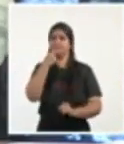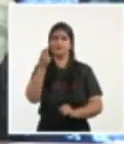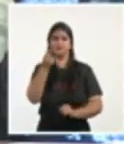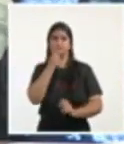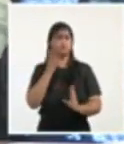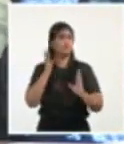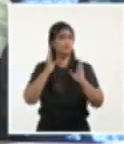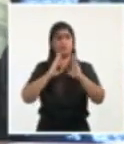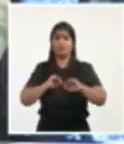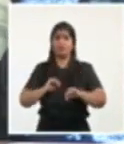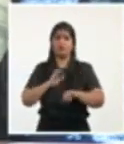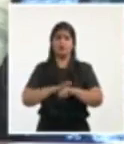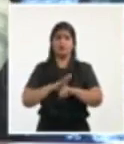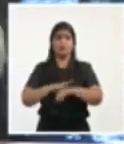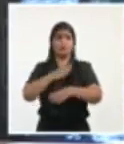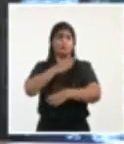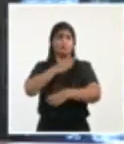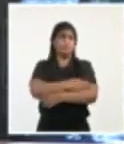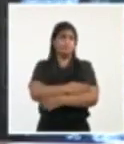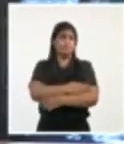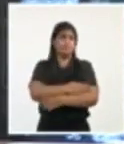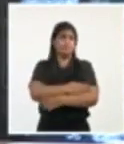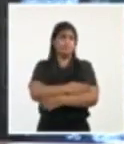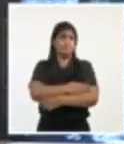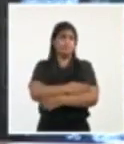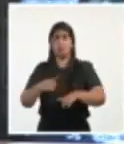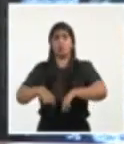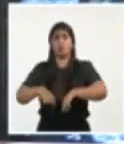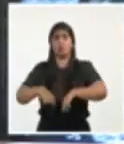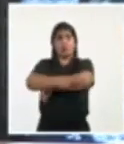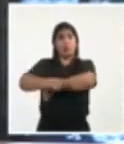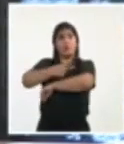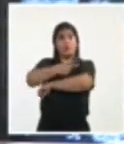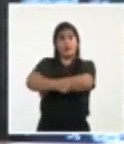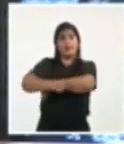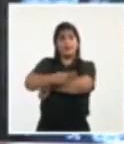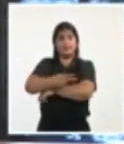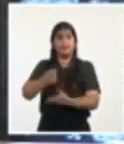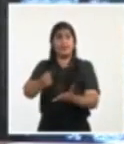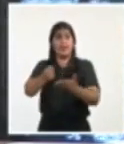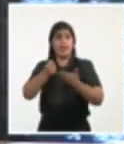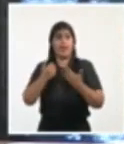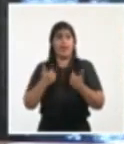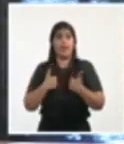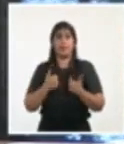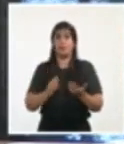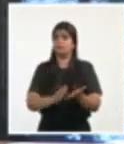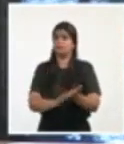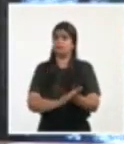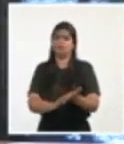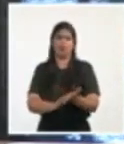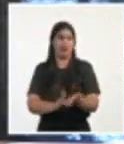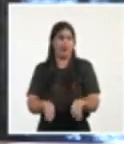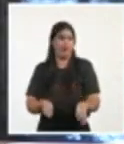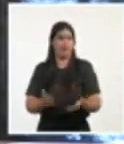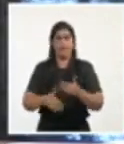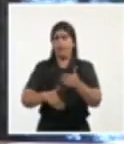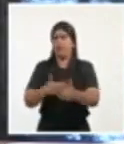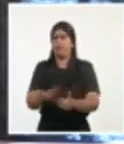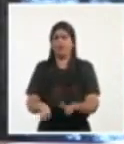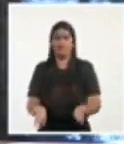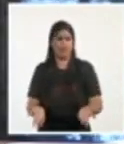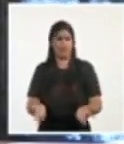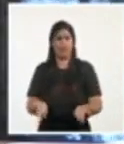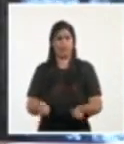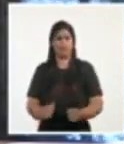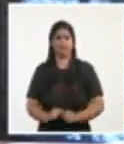Estamos buscando las alternativas, se están comprando en el medio del recio de bloqueo. Si algo se siente muy duro, el bloqueo en el sistema de